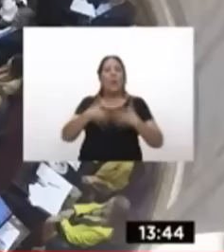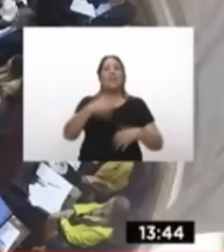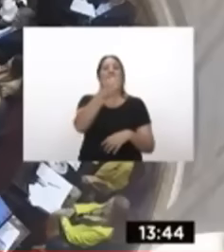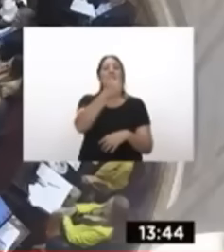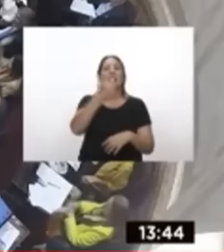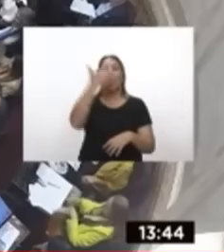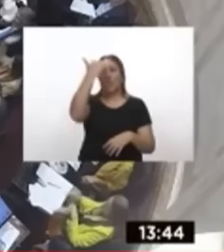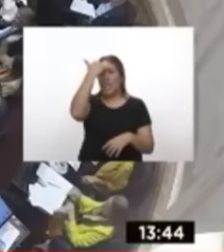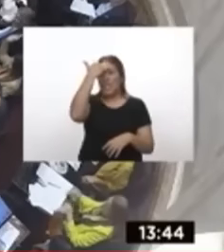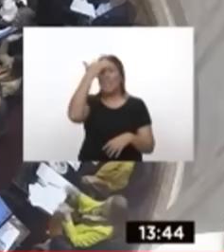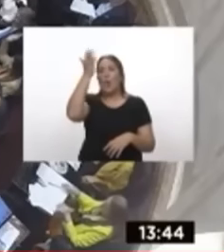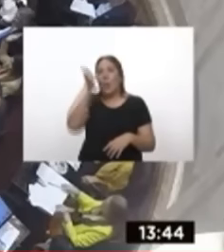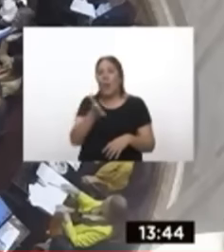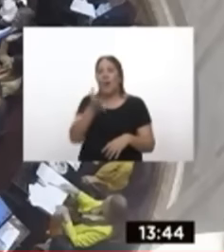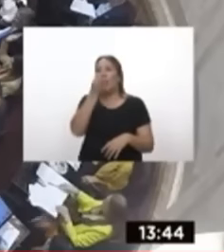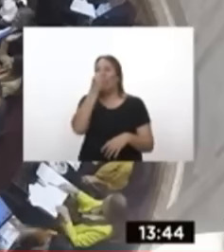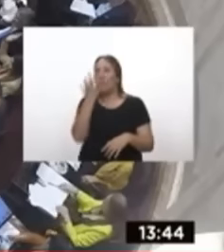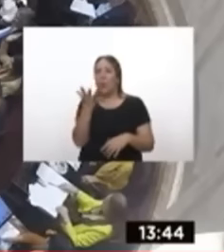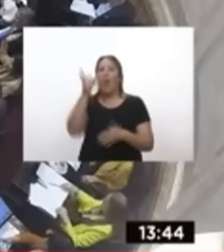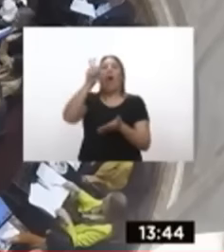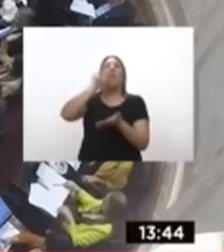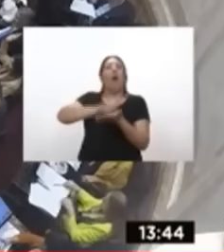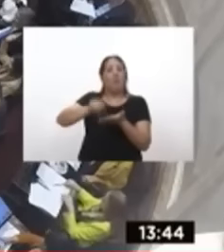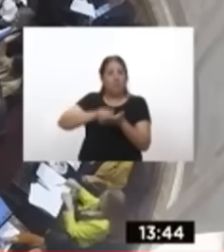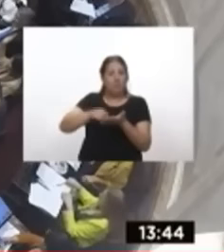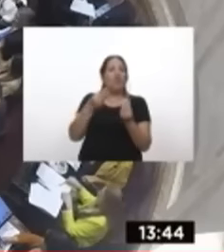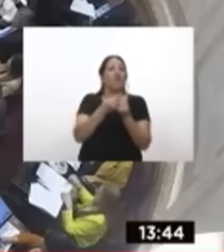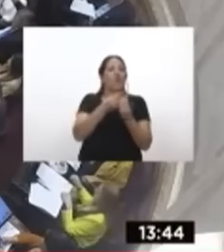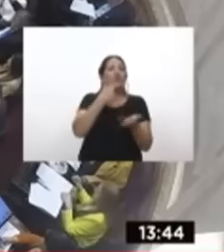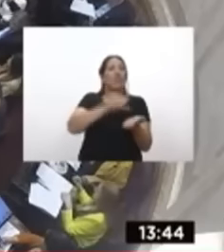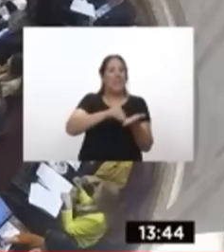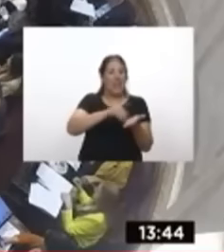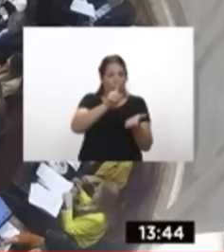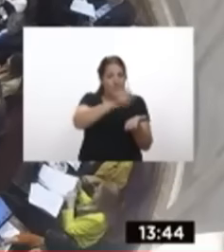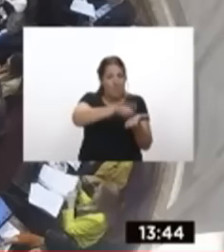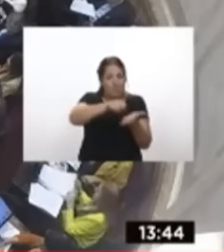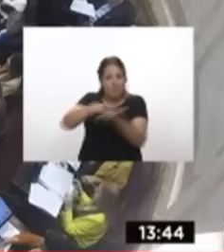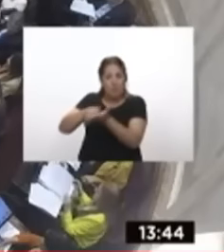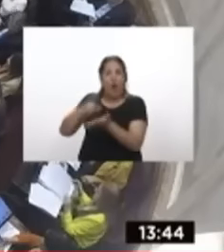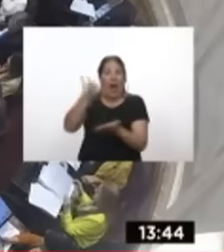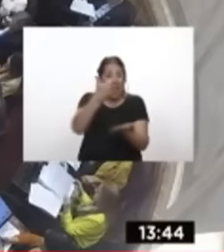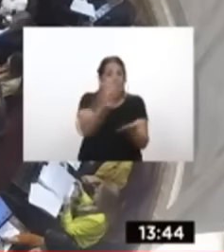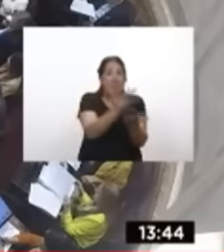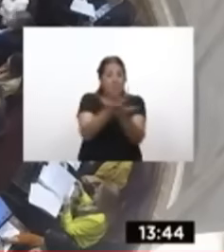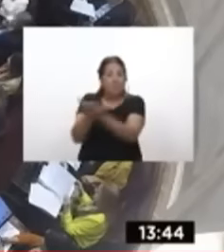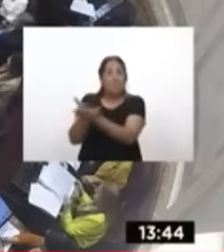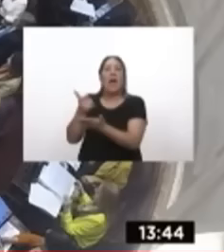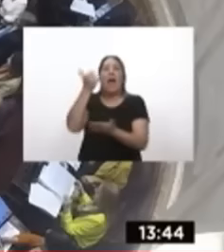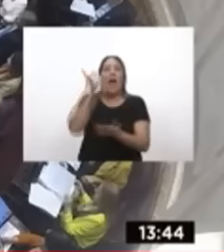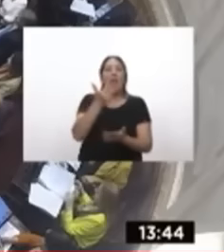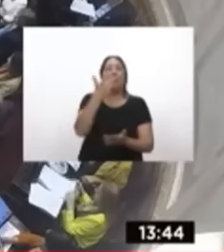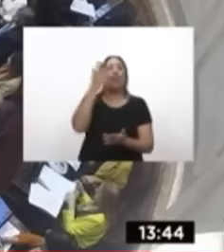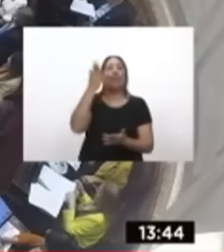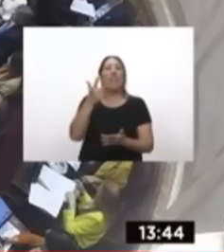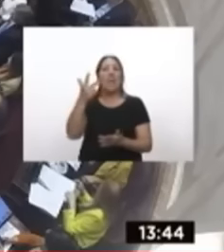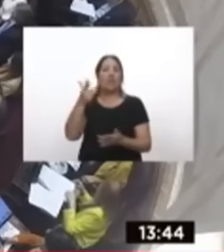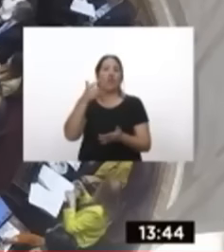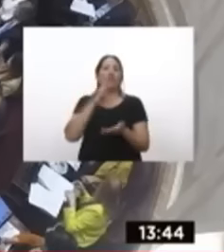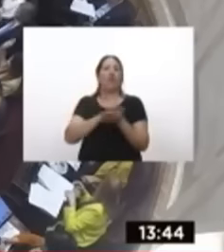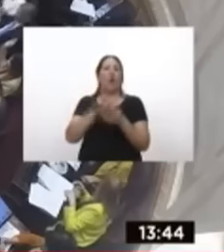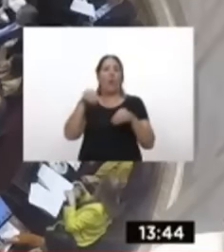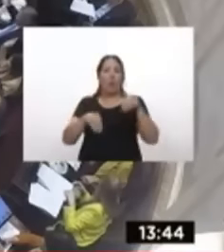mayorías necesarias, ¿sí? Se aprueba, y de esa manera reglamentariamente ingresa al pleno, es decir, al recinto, y ahí